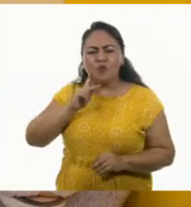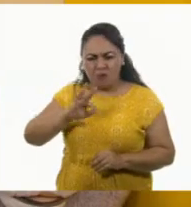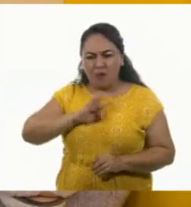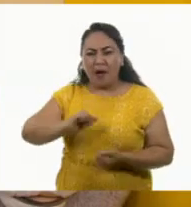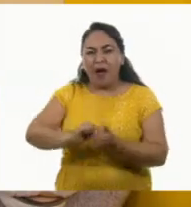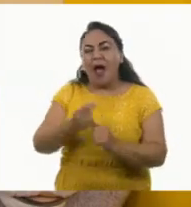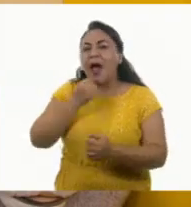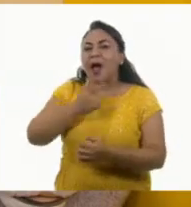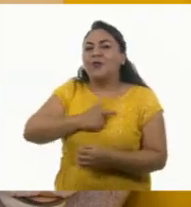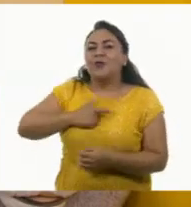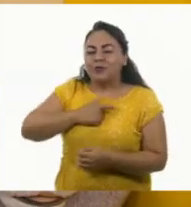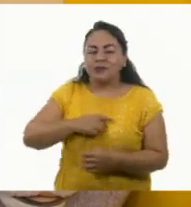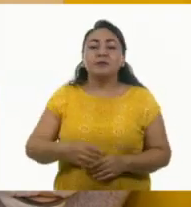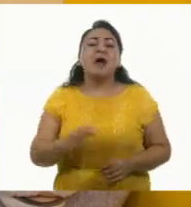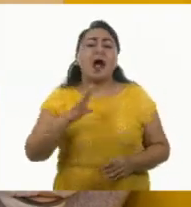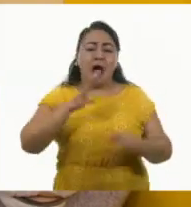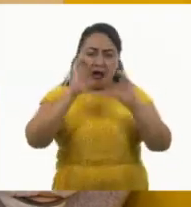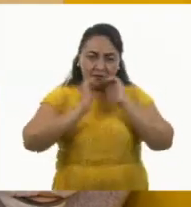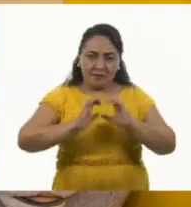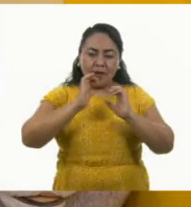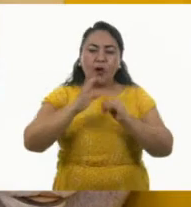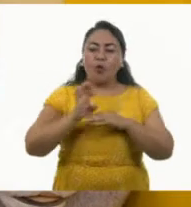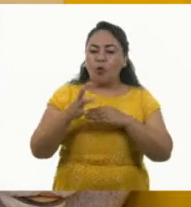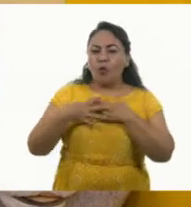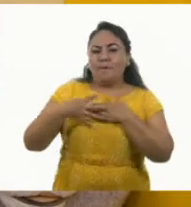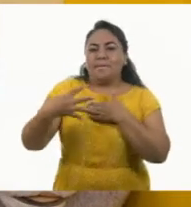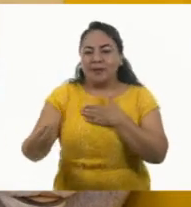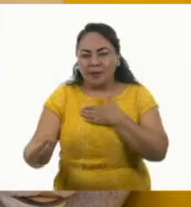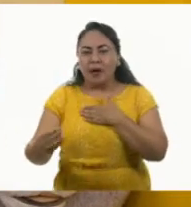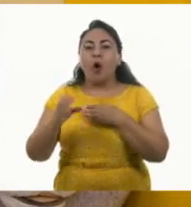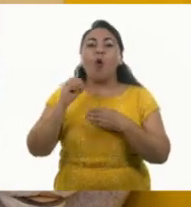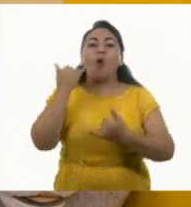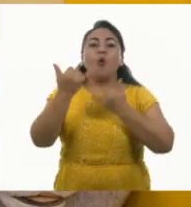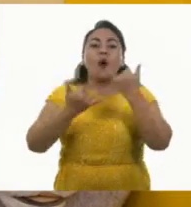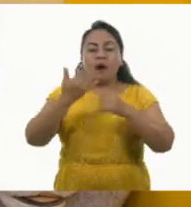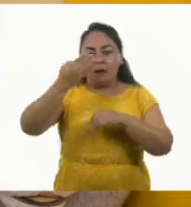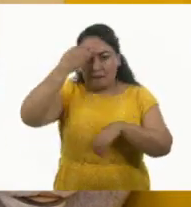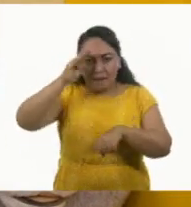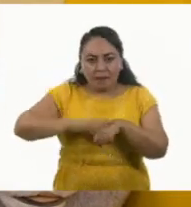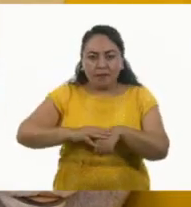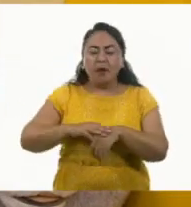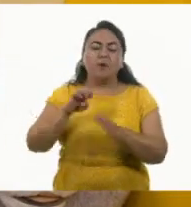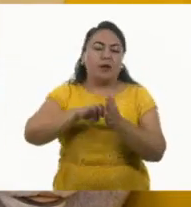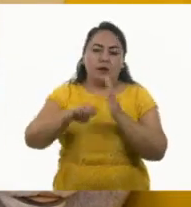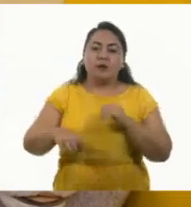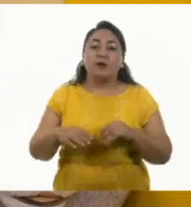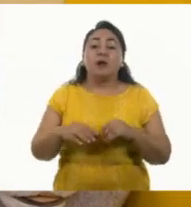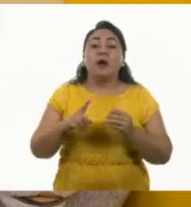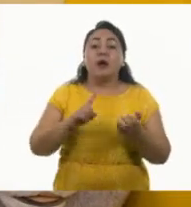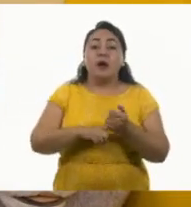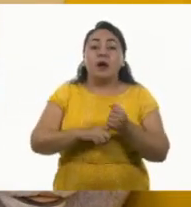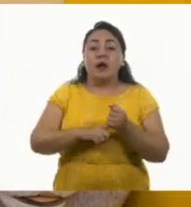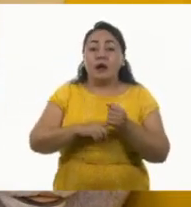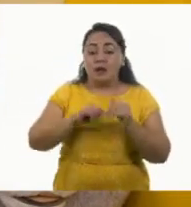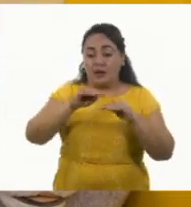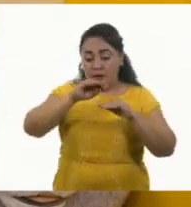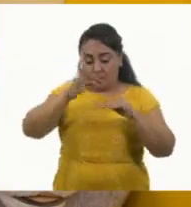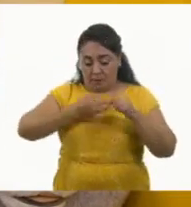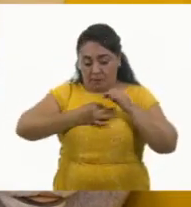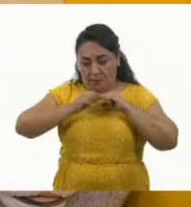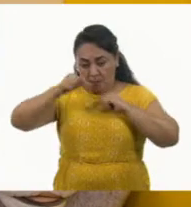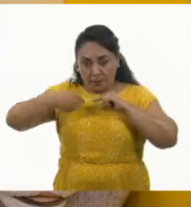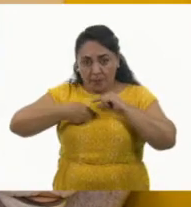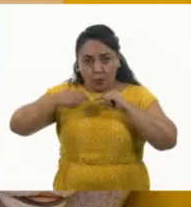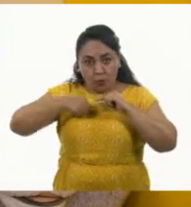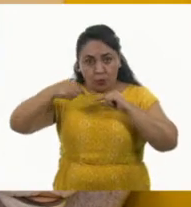encantarán. También hay canciones de repetición, de juego y memoria, como debajo de un botón, ton, ton, que